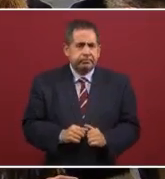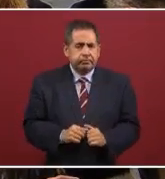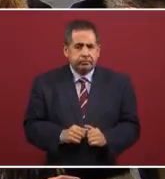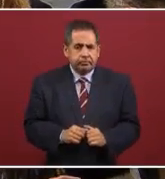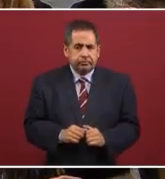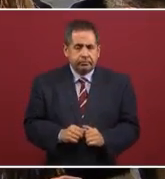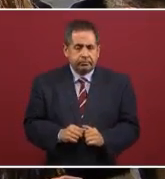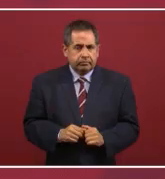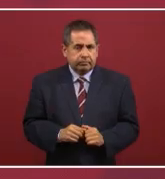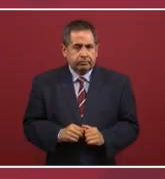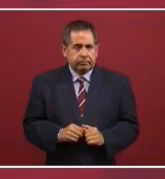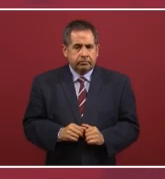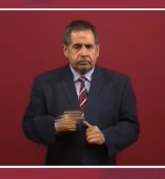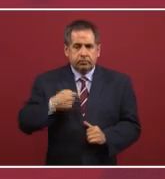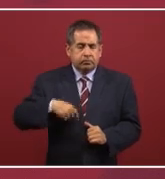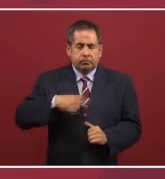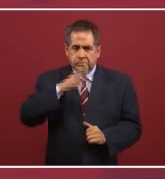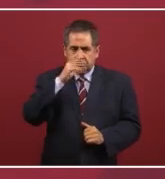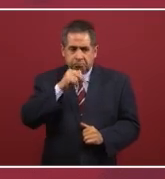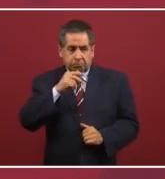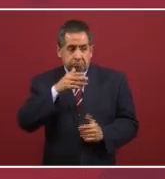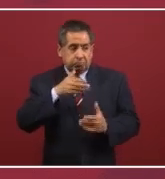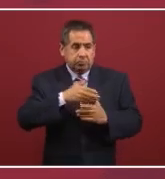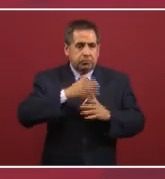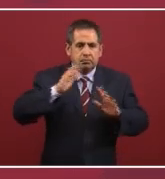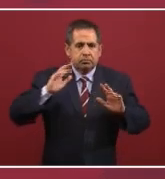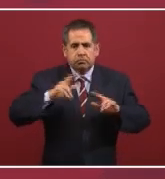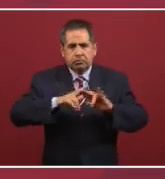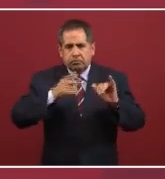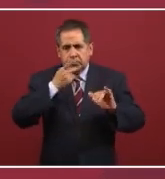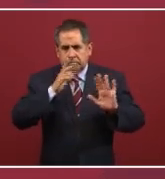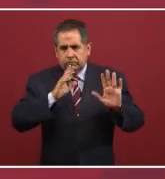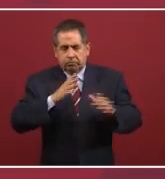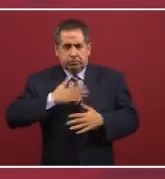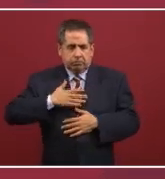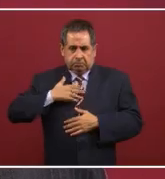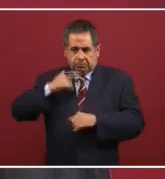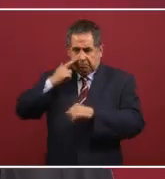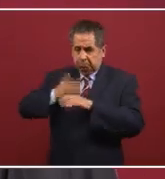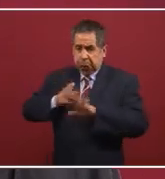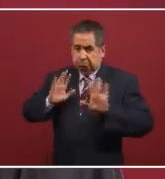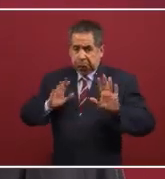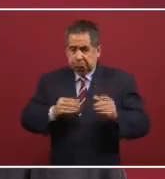que no tengo yo por qué mencionar, no me corresponde.